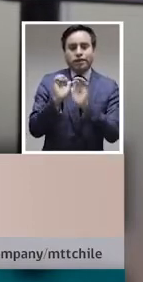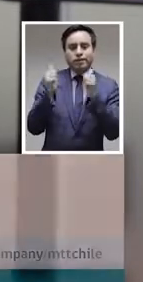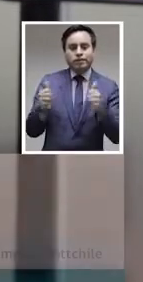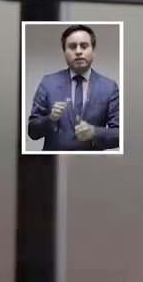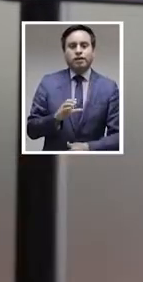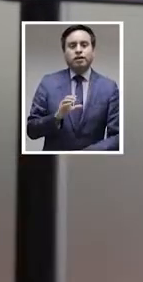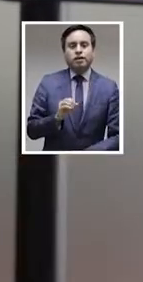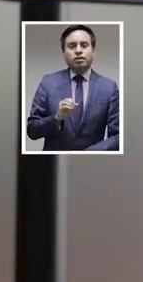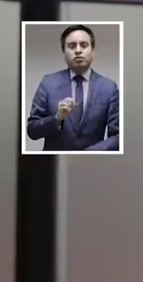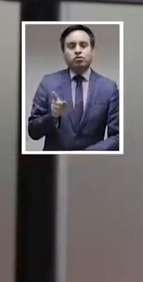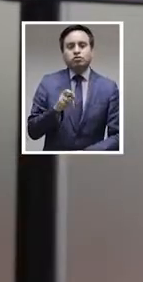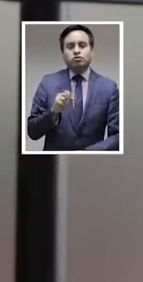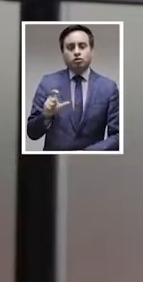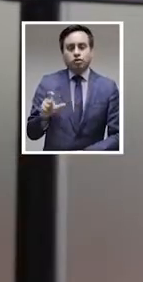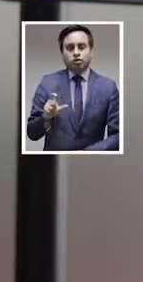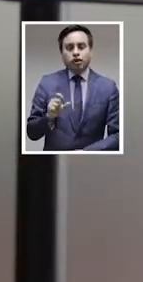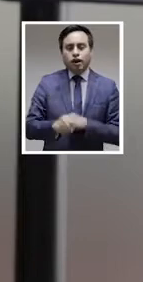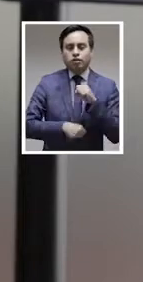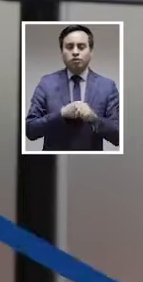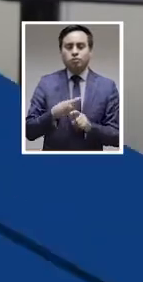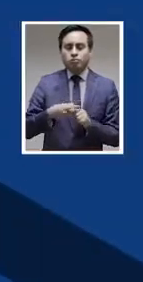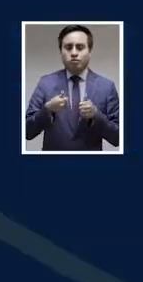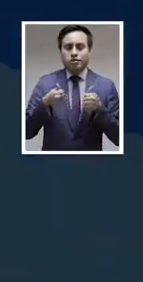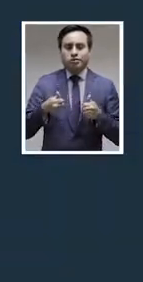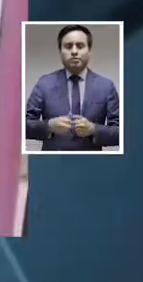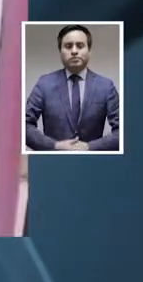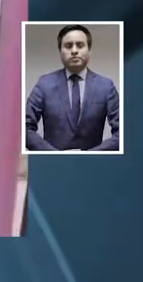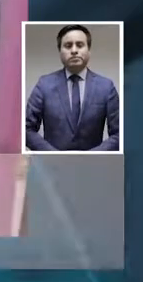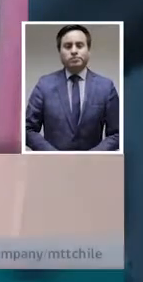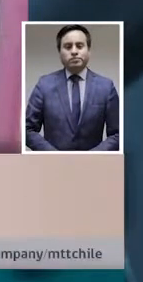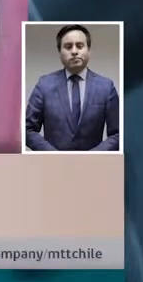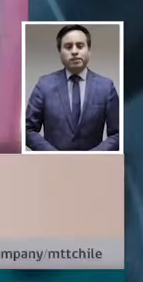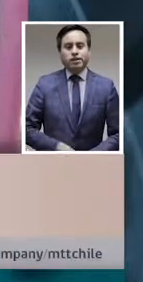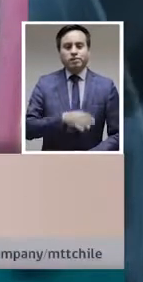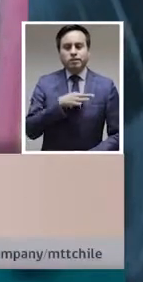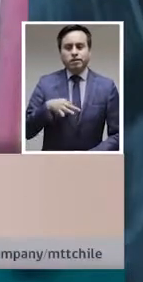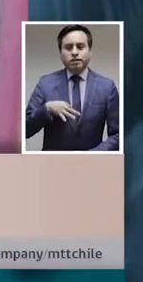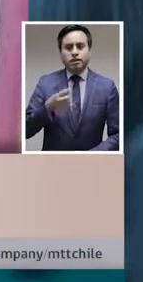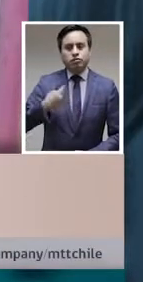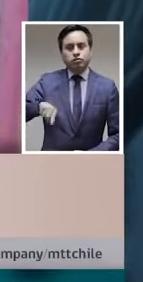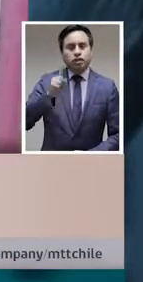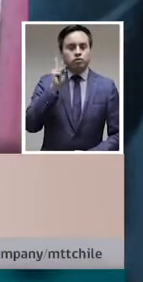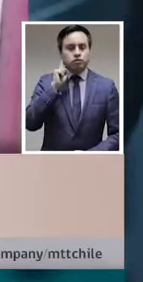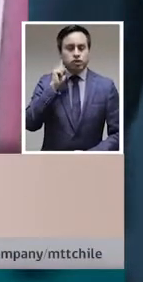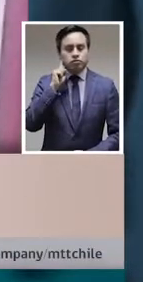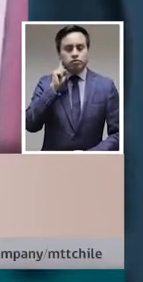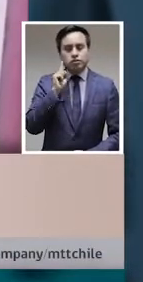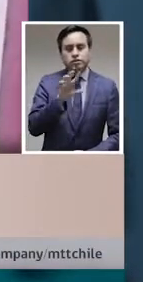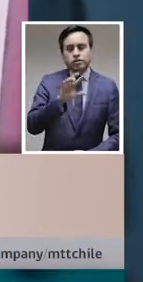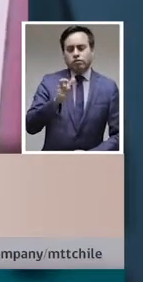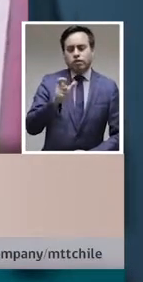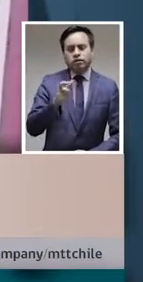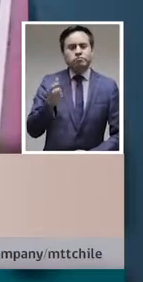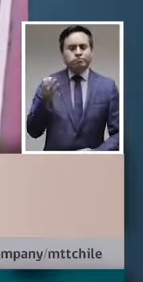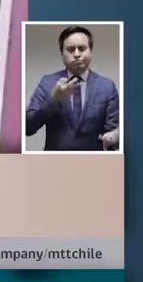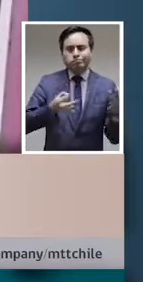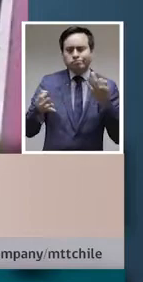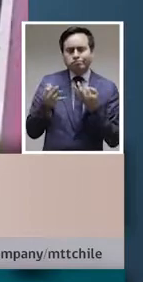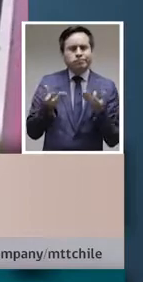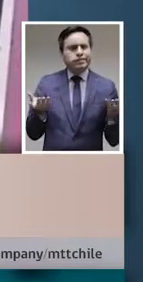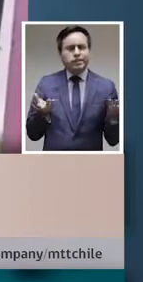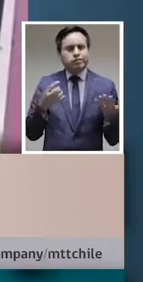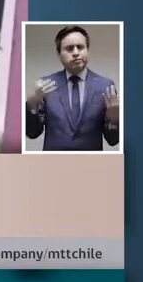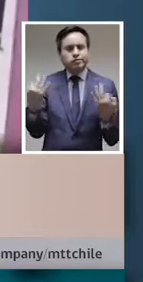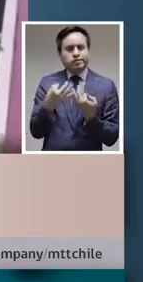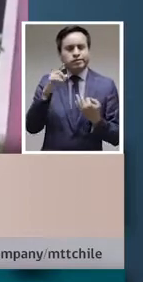del COSOC y espero que sea un año muy productivo. Ministra, hemos escuchado mucho acerca del 5G. ¿En qué